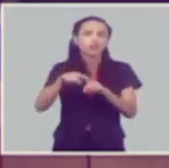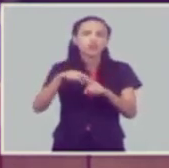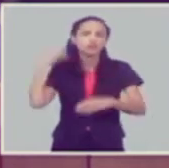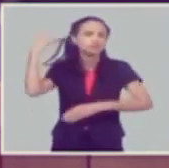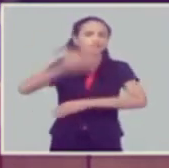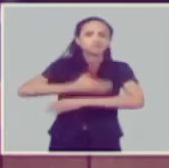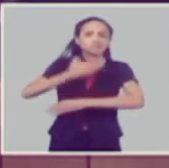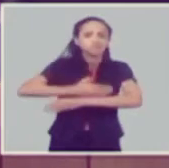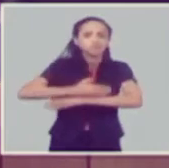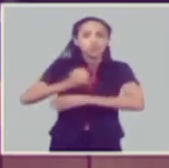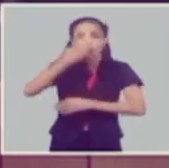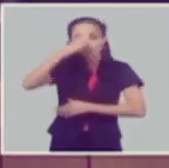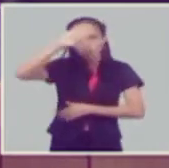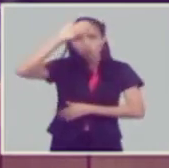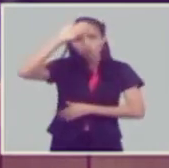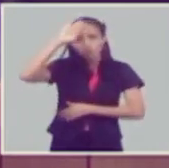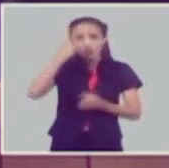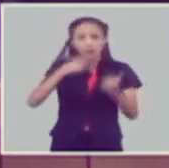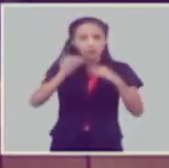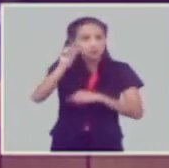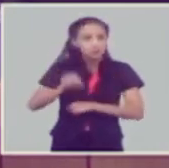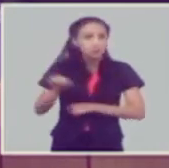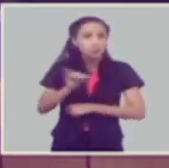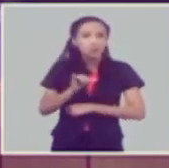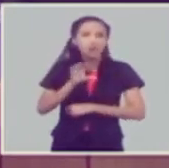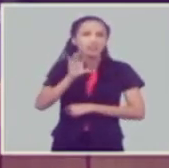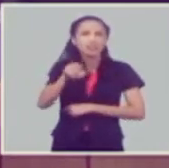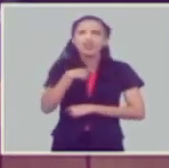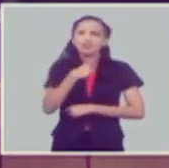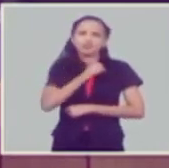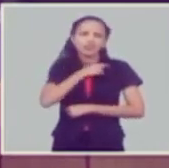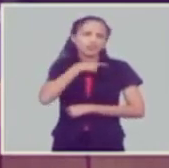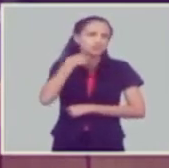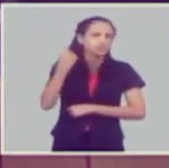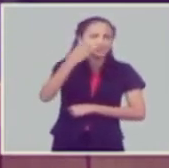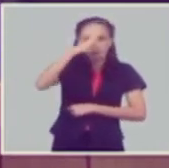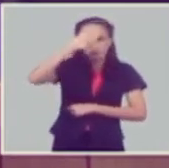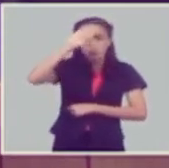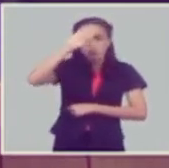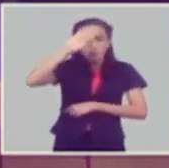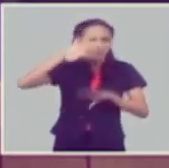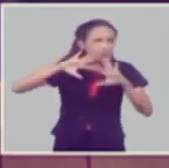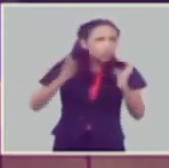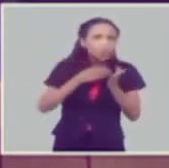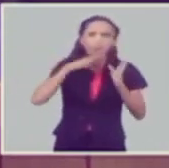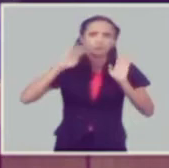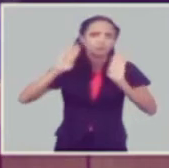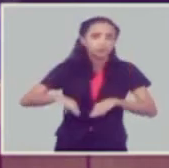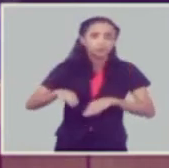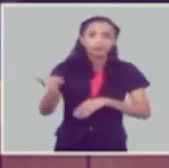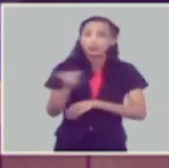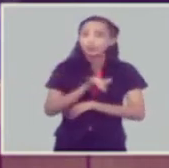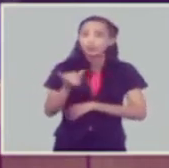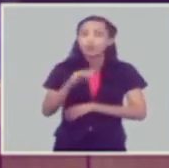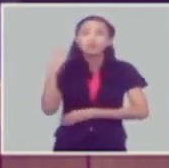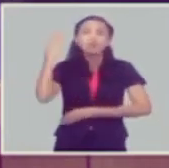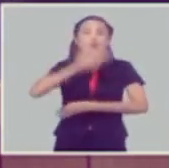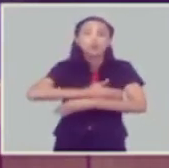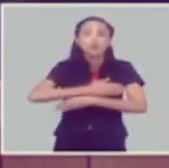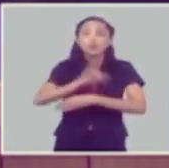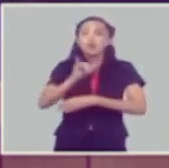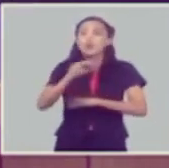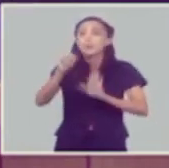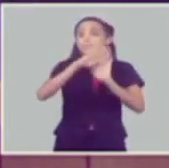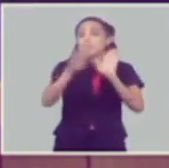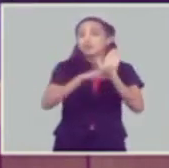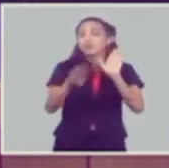hubo quienes públicamente se pusieron a contar los días. Al efecto ya abrumador del bloqueo, se agregaron medidas que lo escalan a